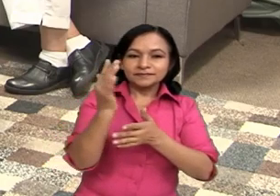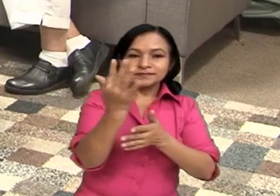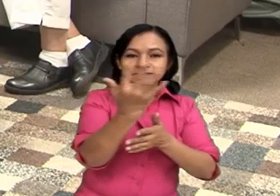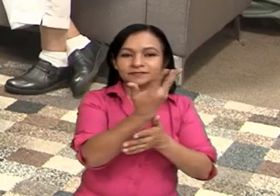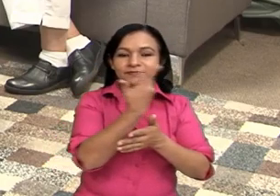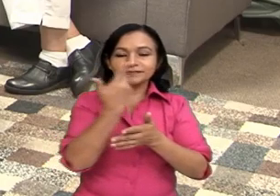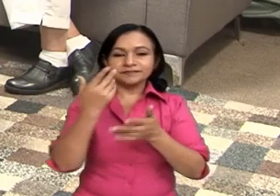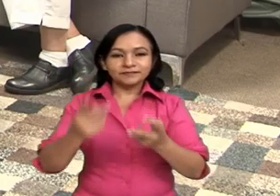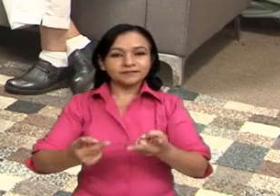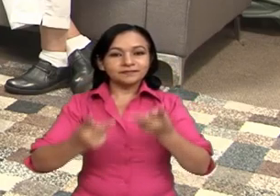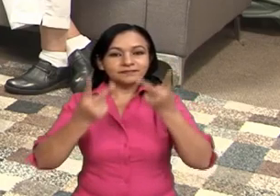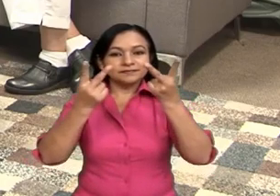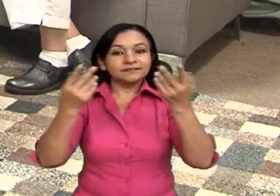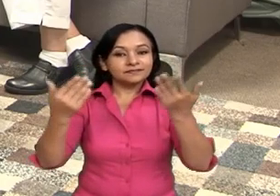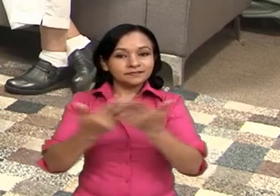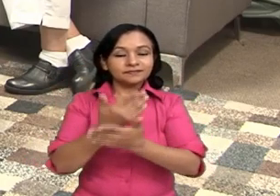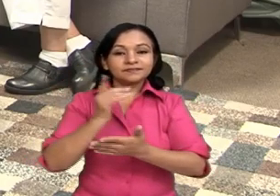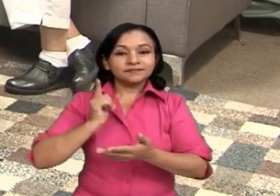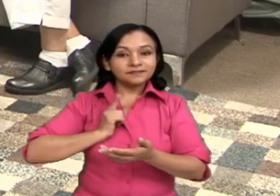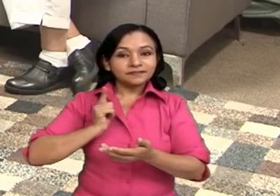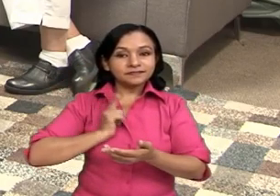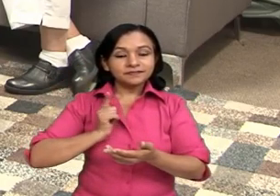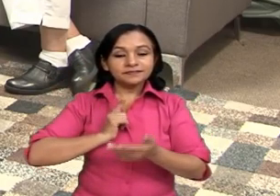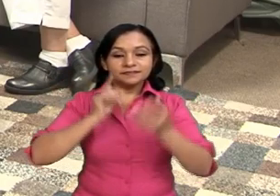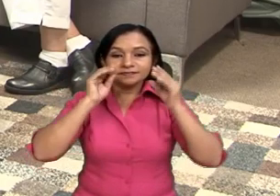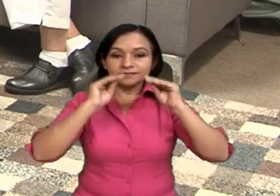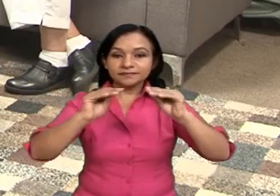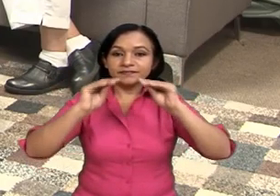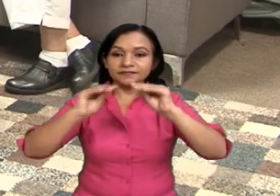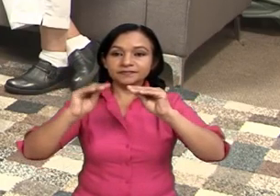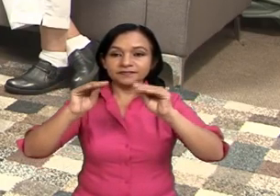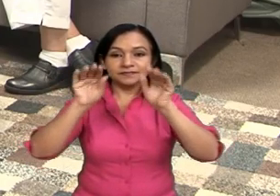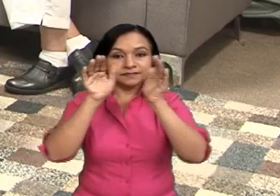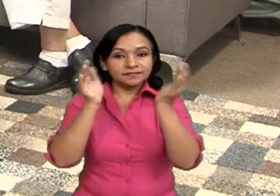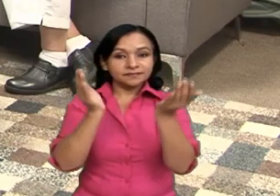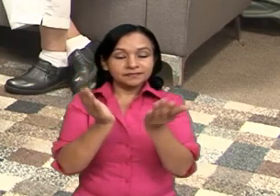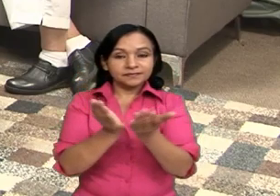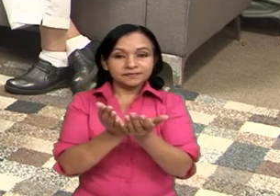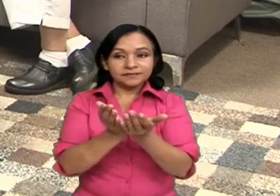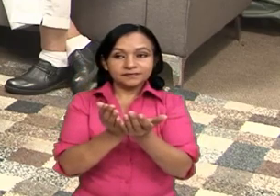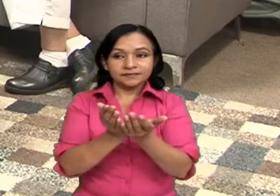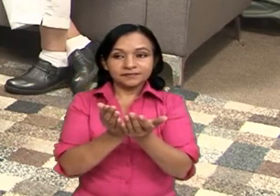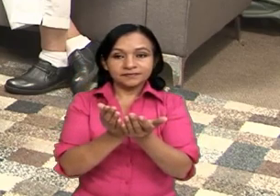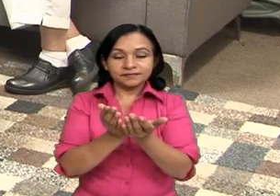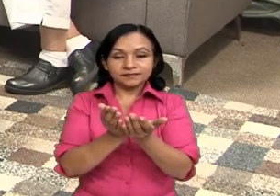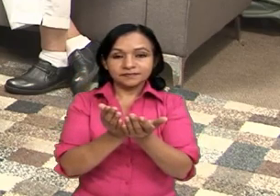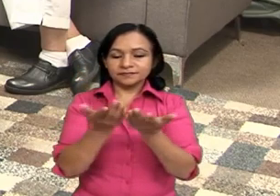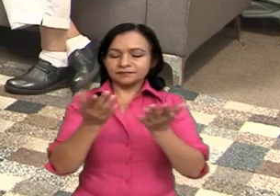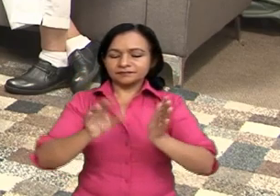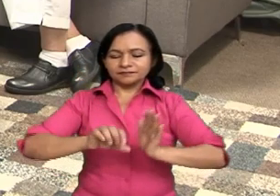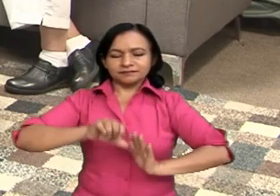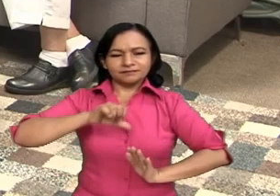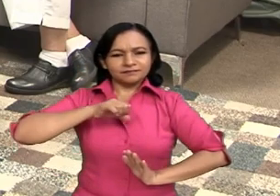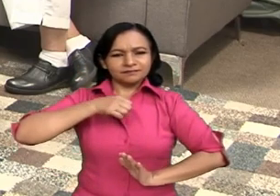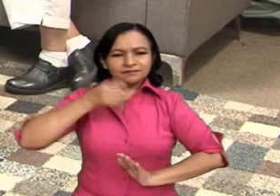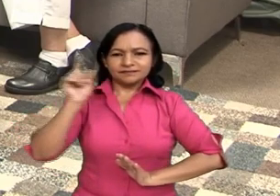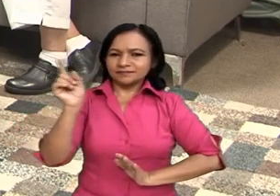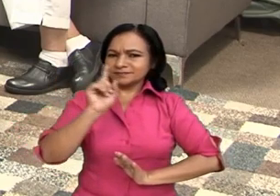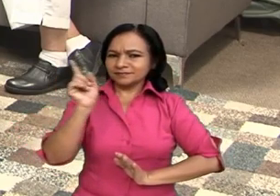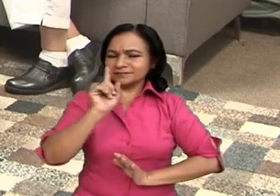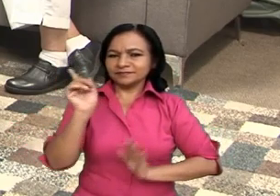de toda esta vida nueva que nosotros estamos enseñando al mundo, sin parecer farsante, ¿verdad? Y sin